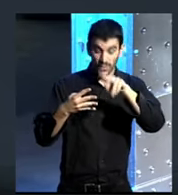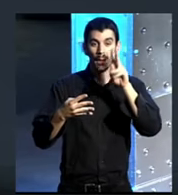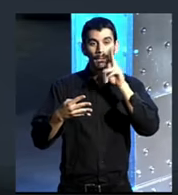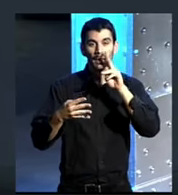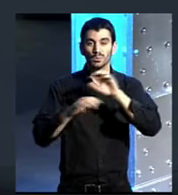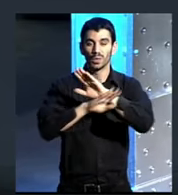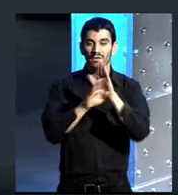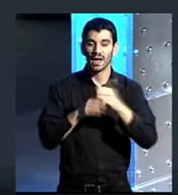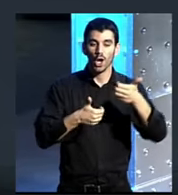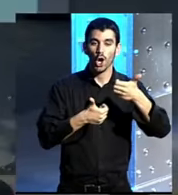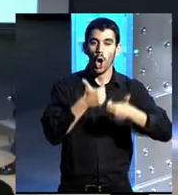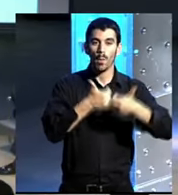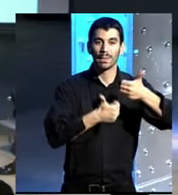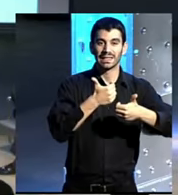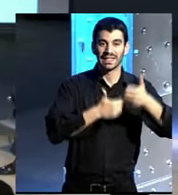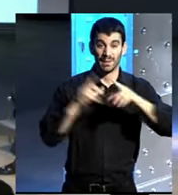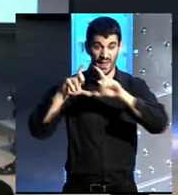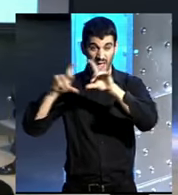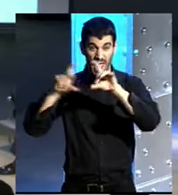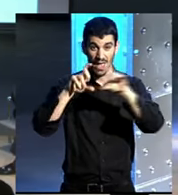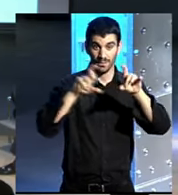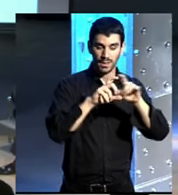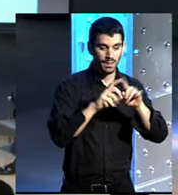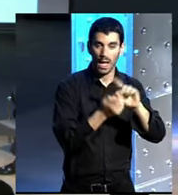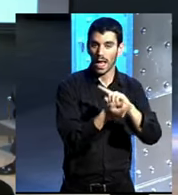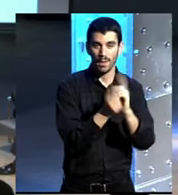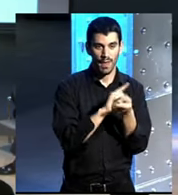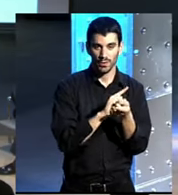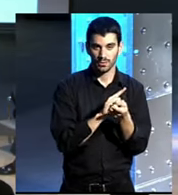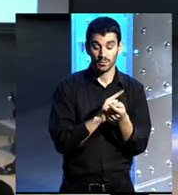y hemos de ver cómo crear valor en este escenario.